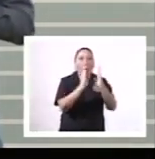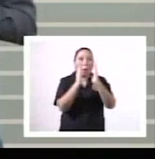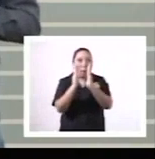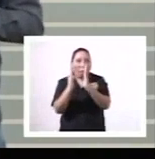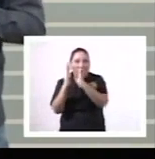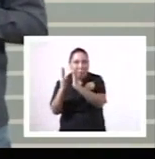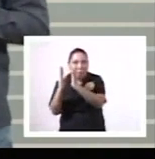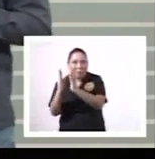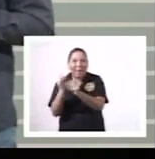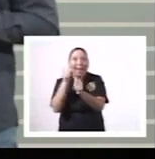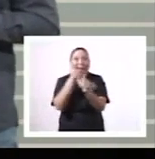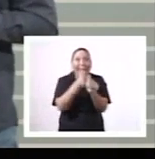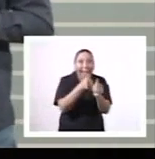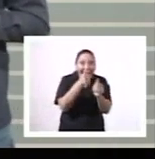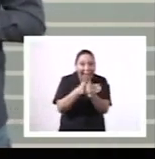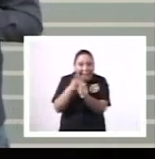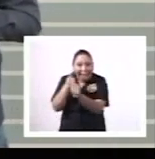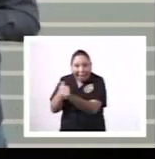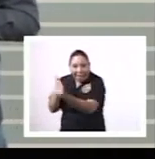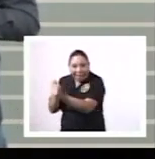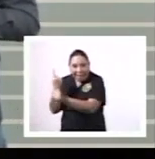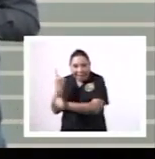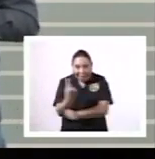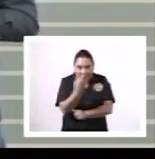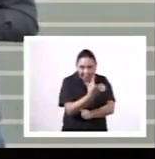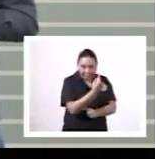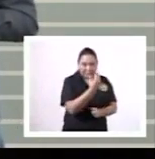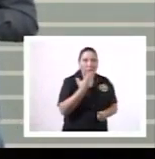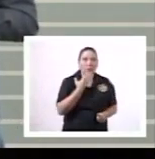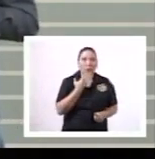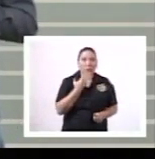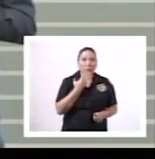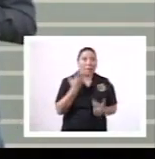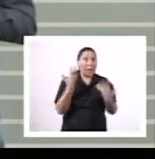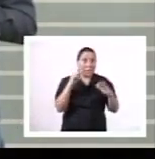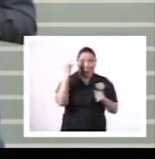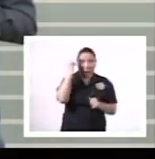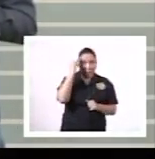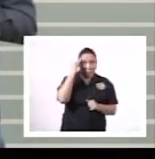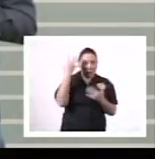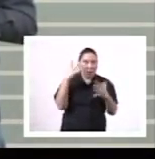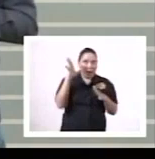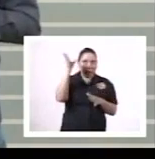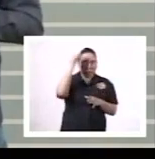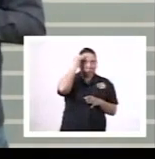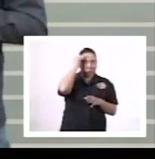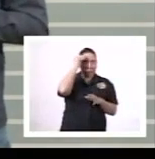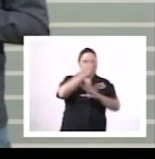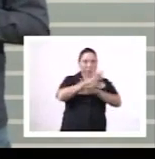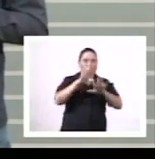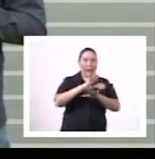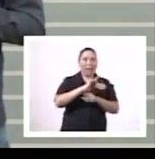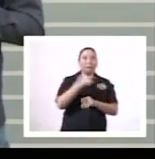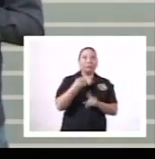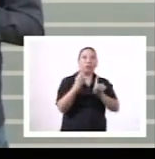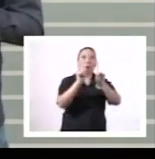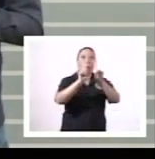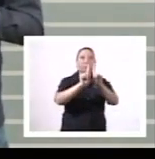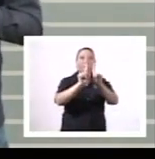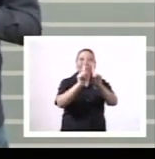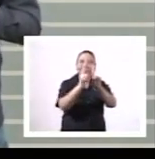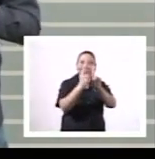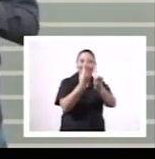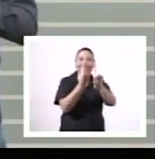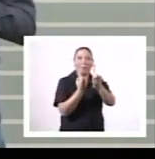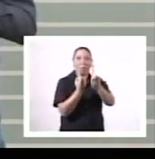color, ¿sí? Una vez que lo haya memorizado, se va a voltear y el otro le va a indicar qué lugar quiere